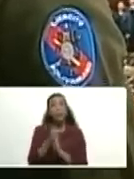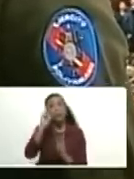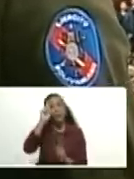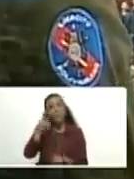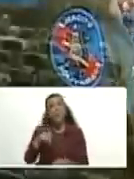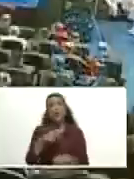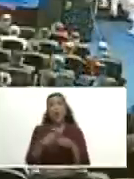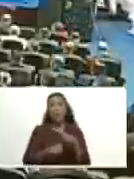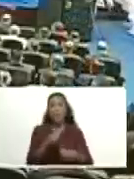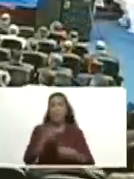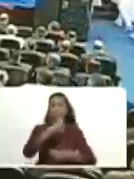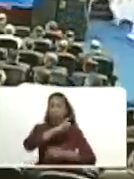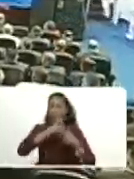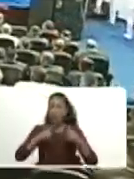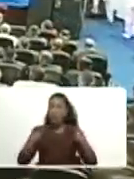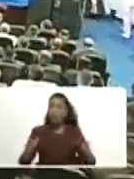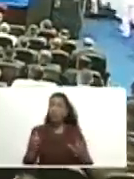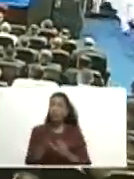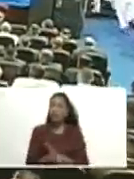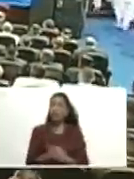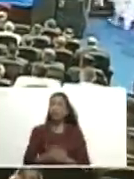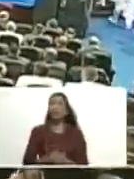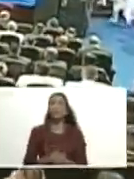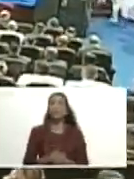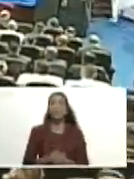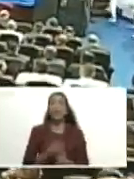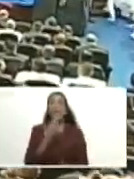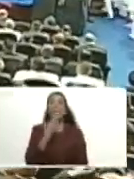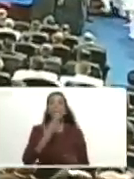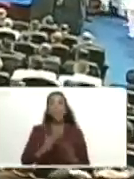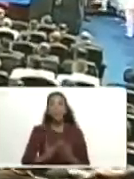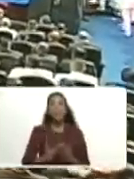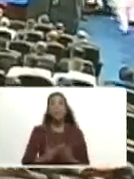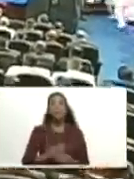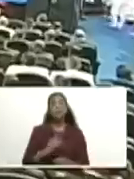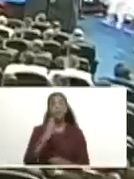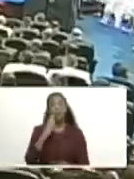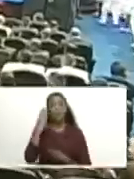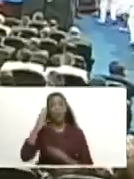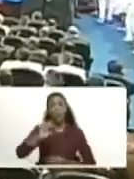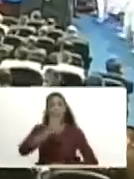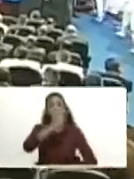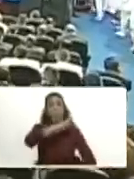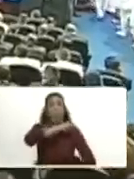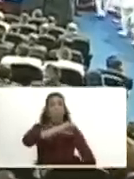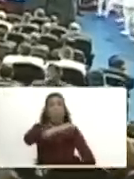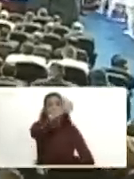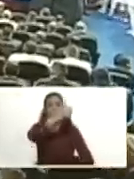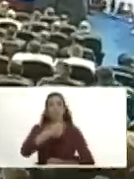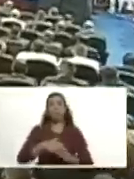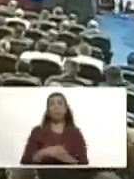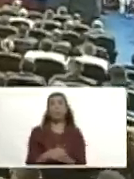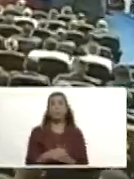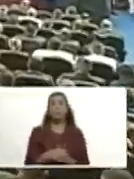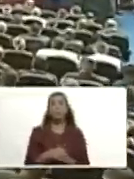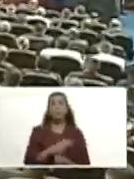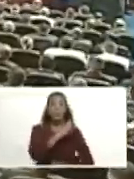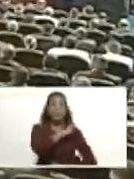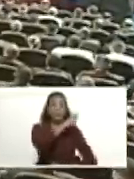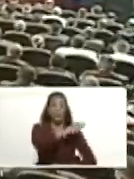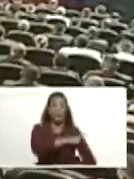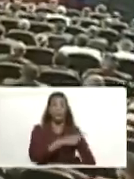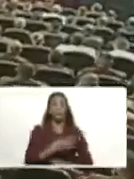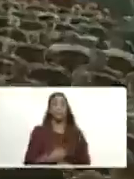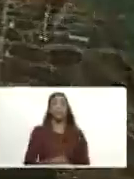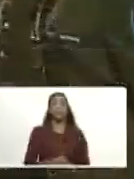también un mayor general. Buenas tardes, mi comandante en jefe. Permiso para recibir el grado de primer teniente y teniente de fragata de la Fuerza Armada